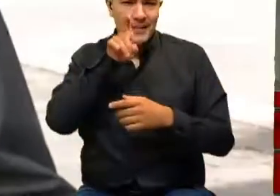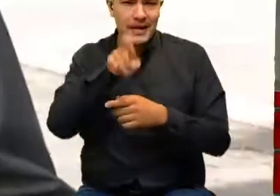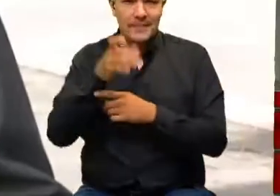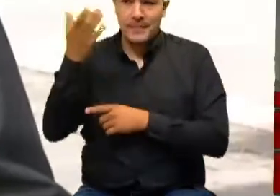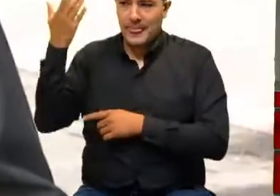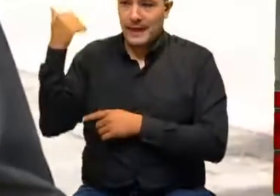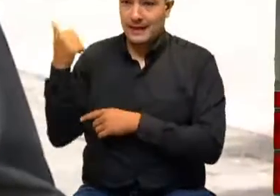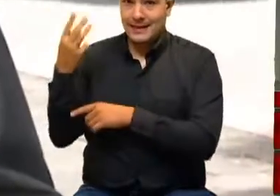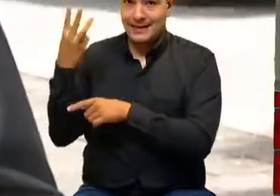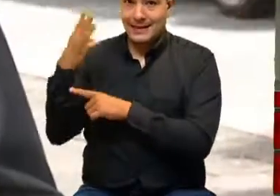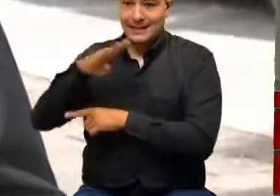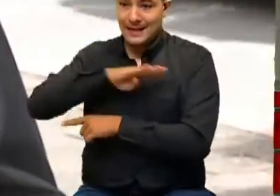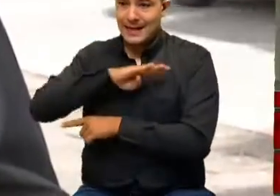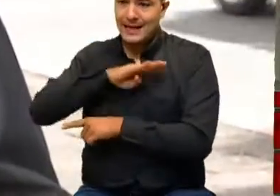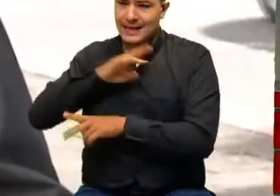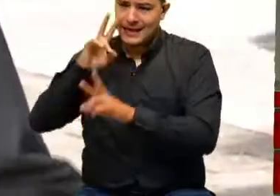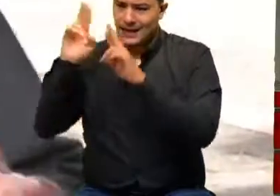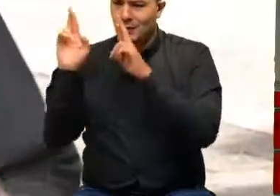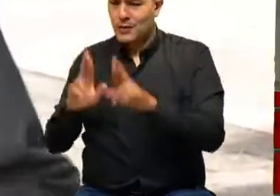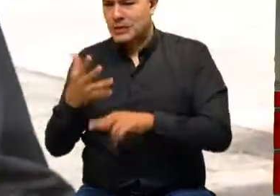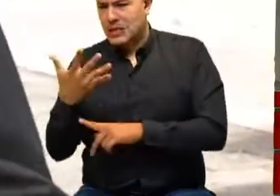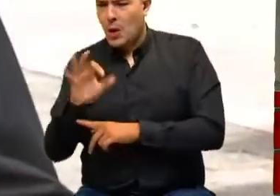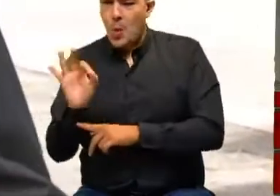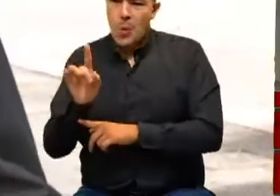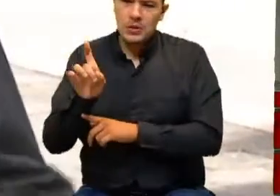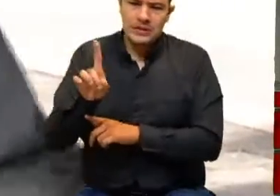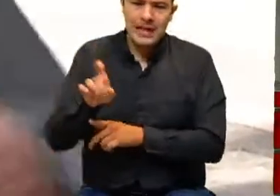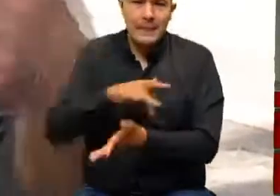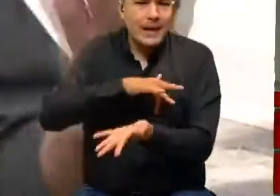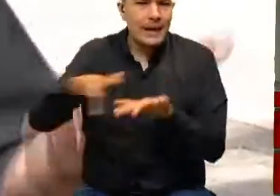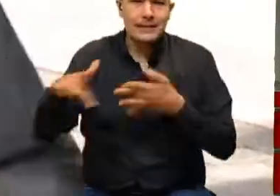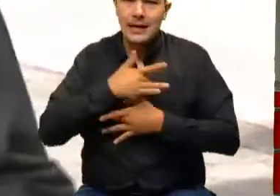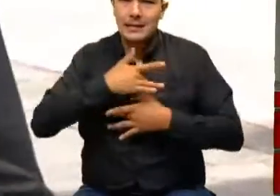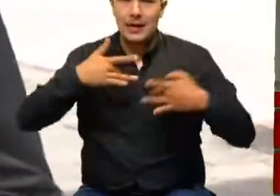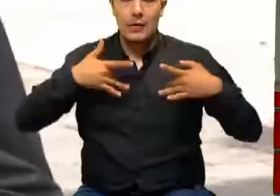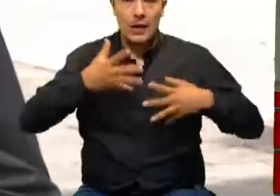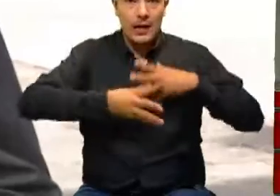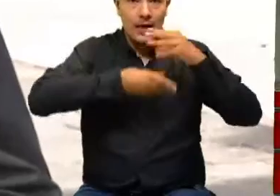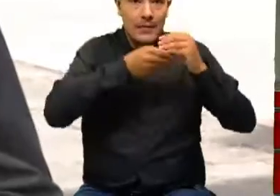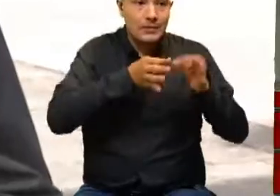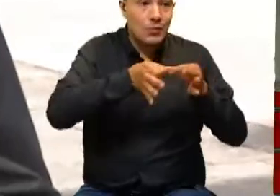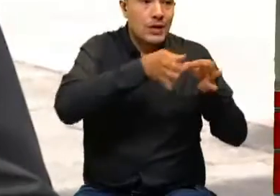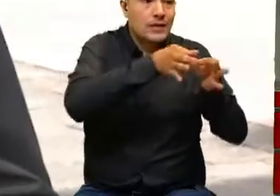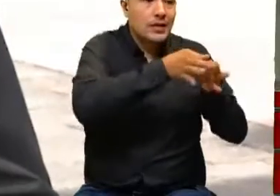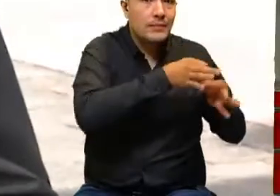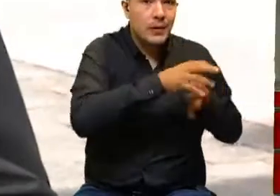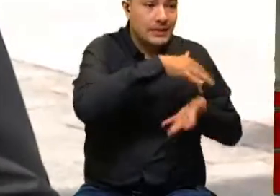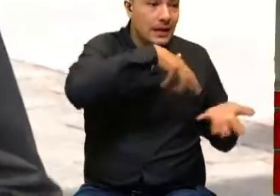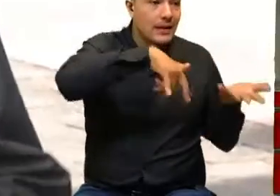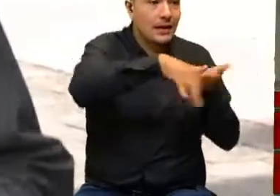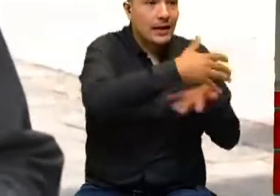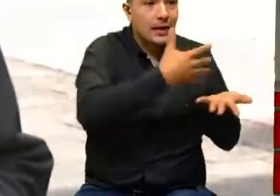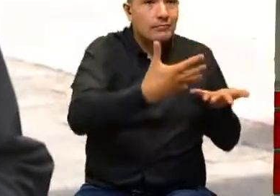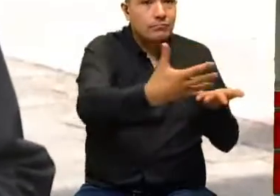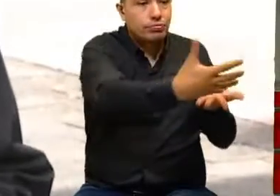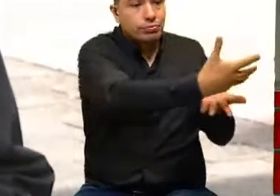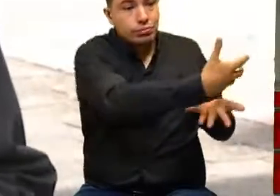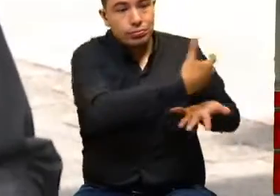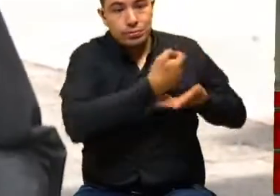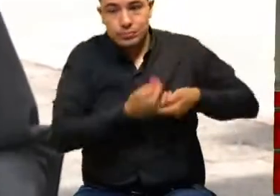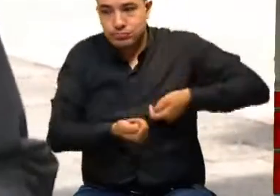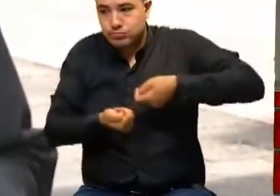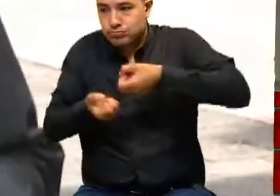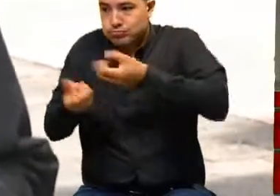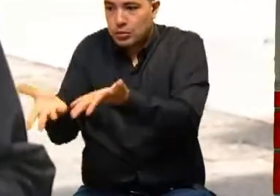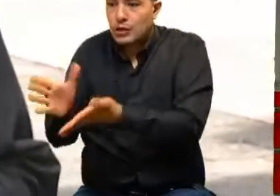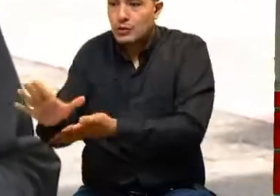gobiernos han declarado 5 o 6 emergencias. Igualmente, los municipios que depositan allí sus basuras han hecho lo mismo. El inconveniente aquí es